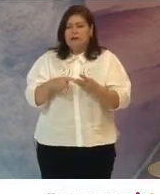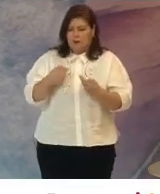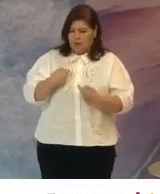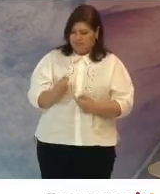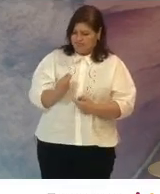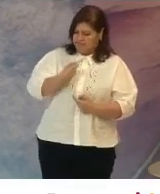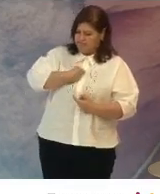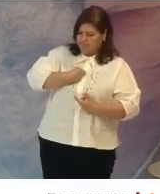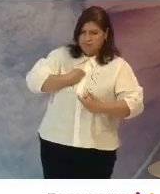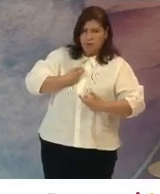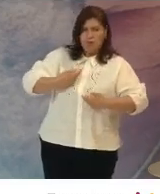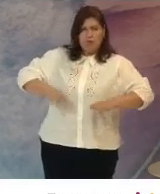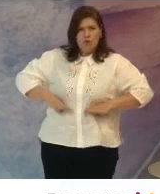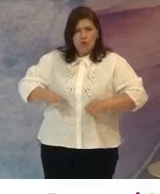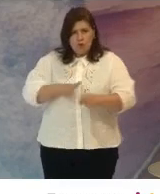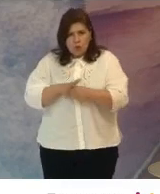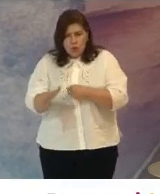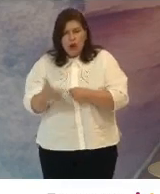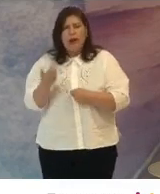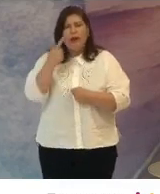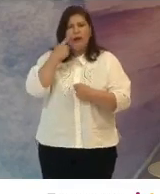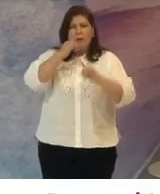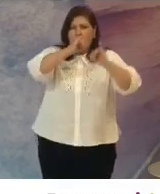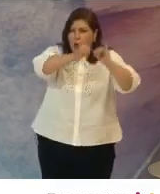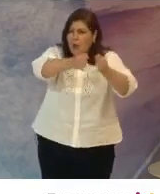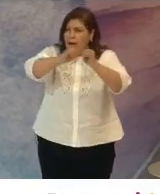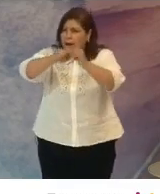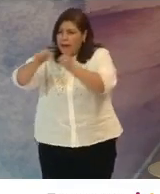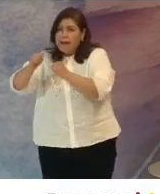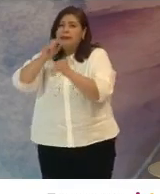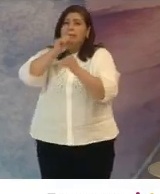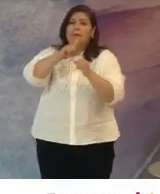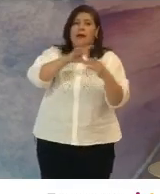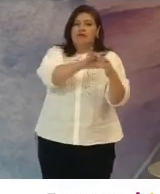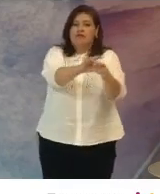somos, las fuentes de nosotros de manera individual y colectiva.